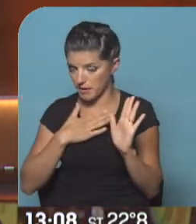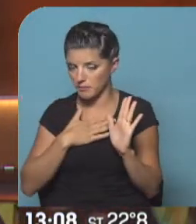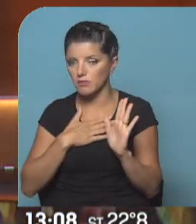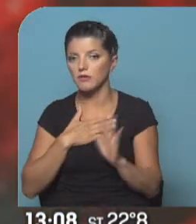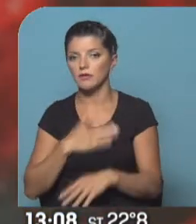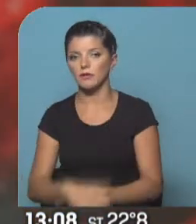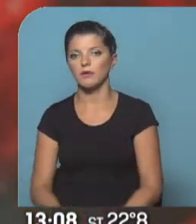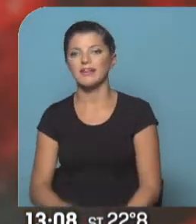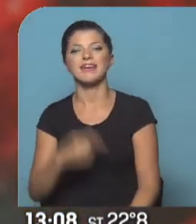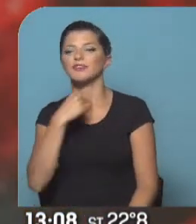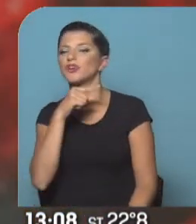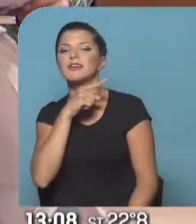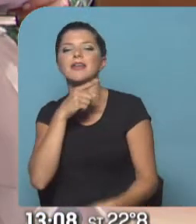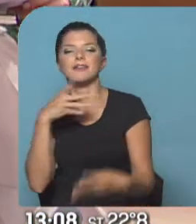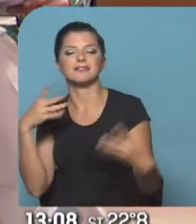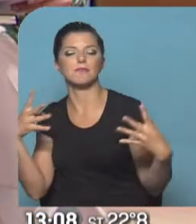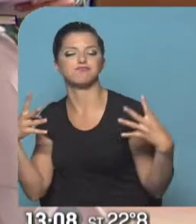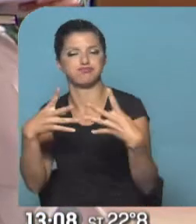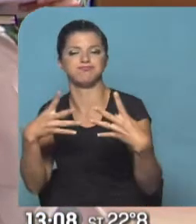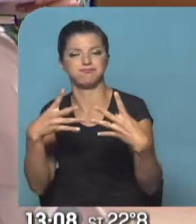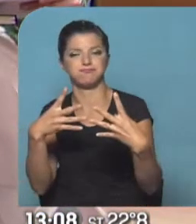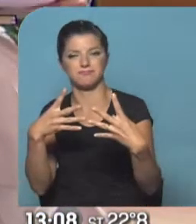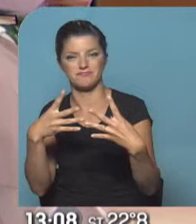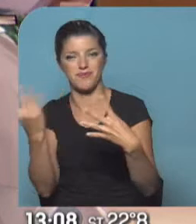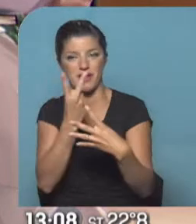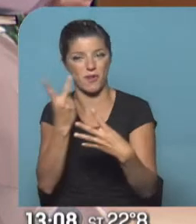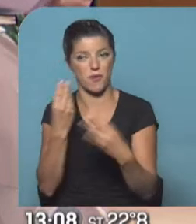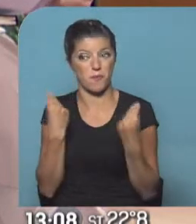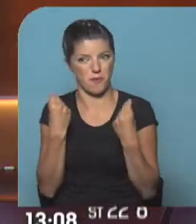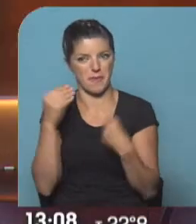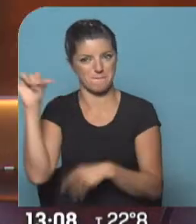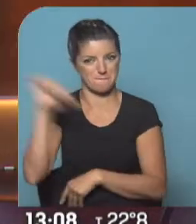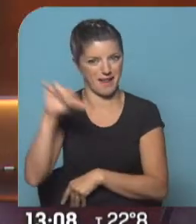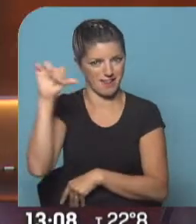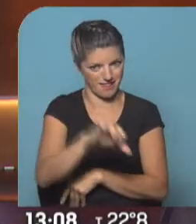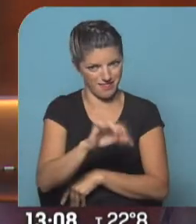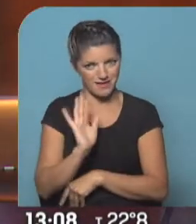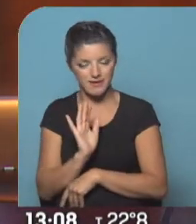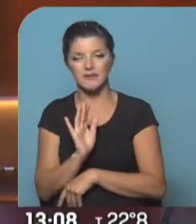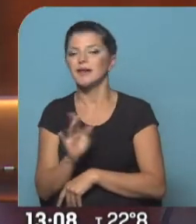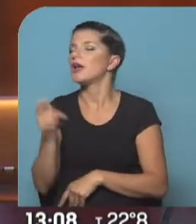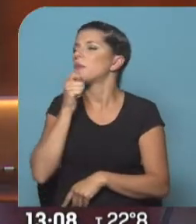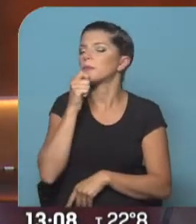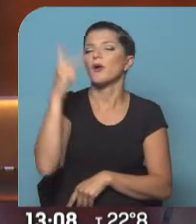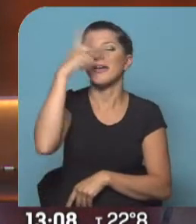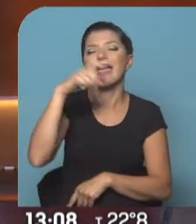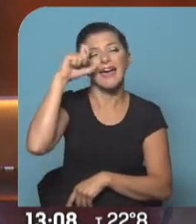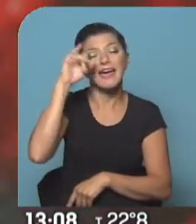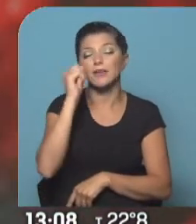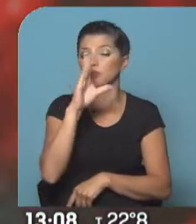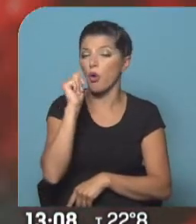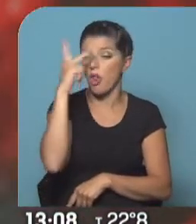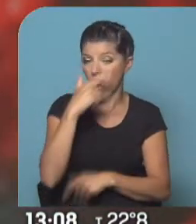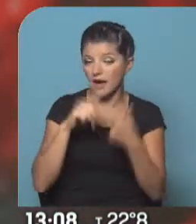dos quiere pelear esa guerra frente a frente, tienen mucho que perder los dos. De alguna manera es un escenario parecido a lo que está pasando con Hezbollah e Israel.